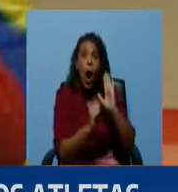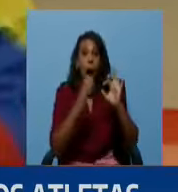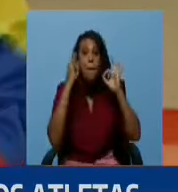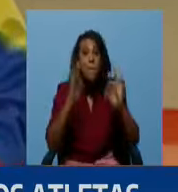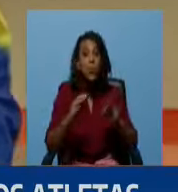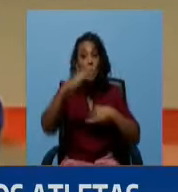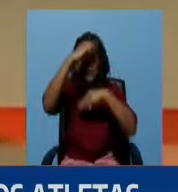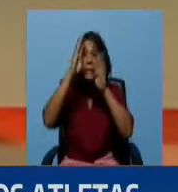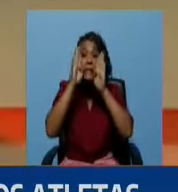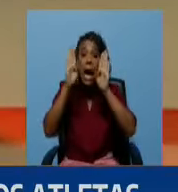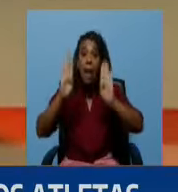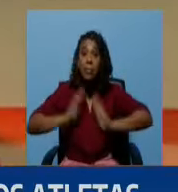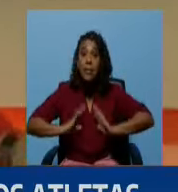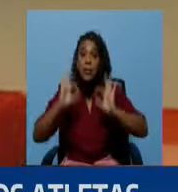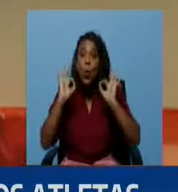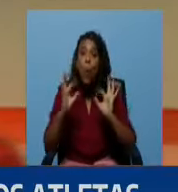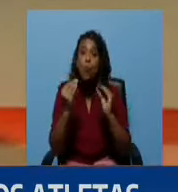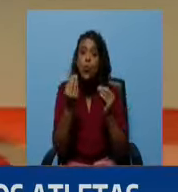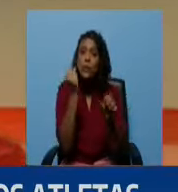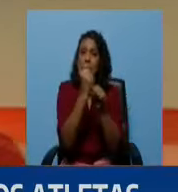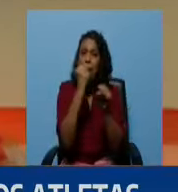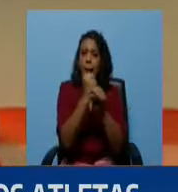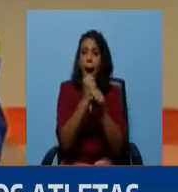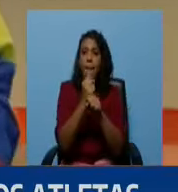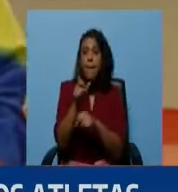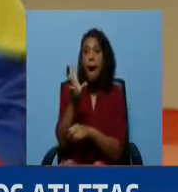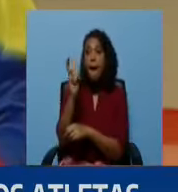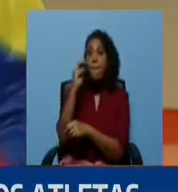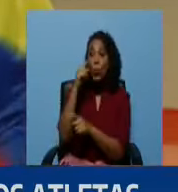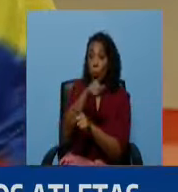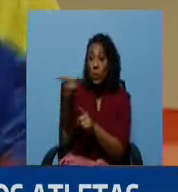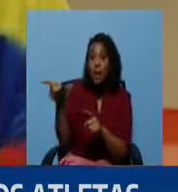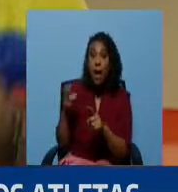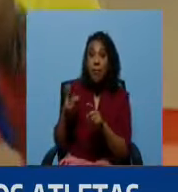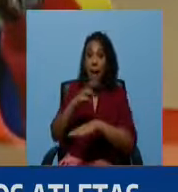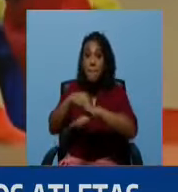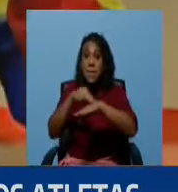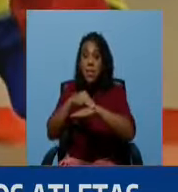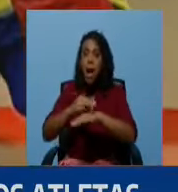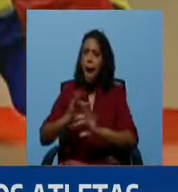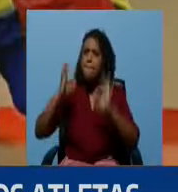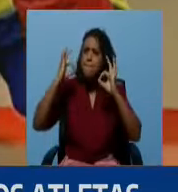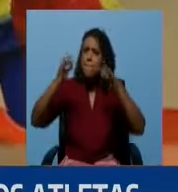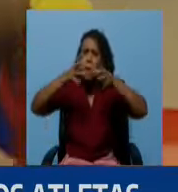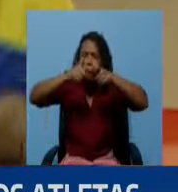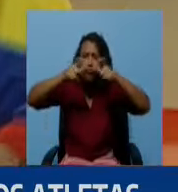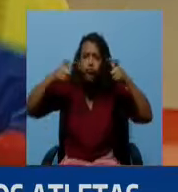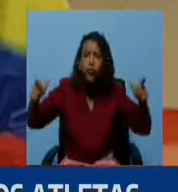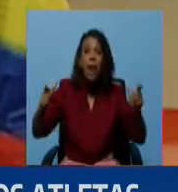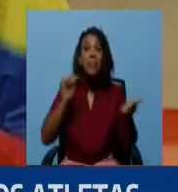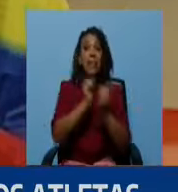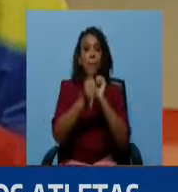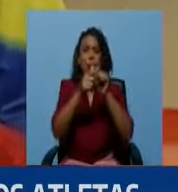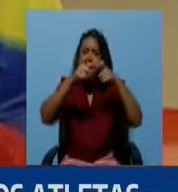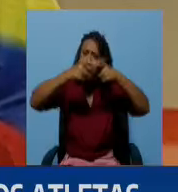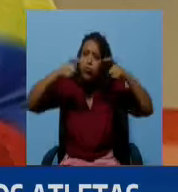mucha atención y mucha fuerza, María Soto, compañera, a la masificación deportiva